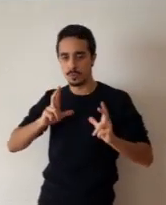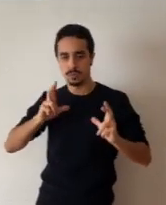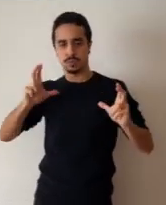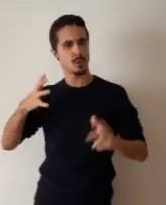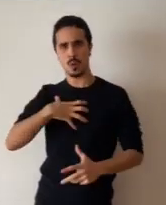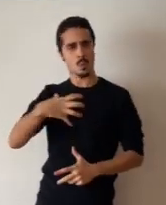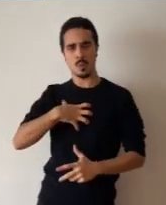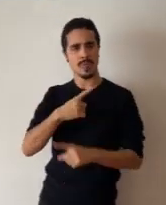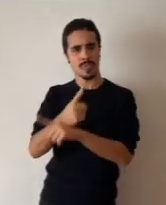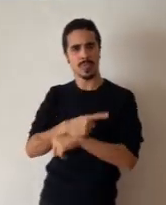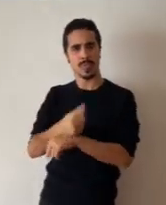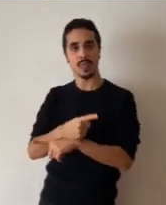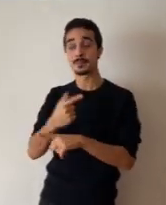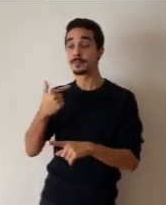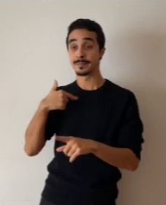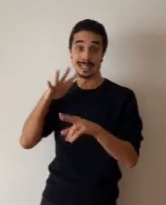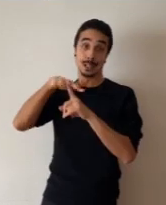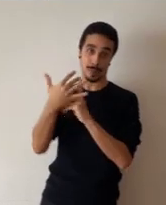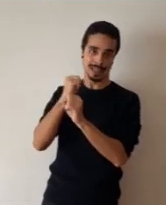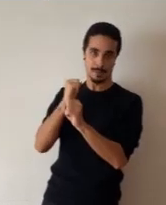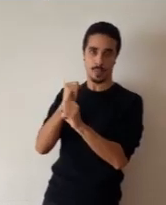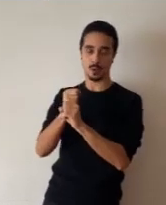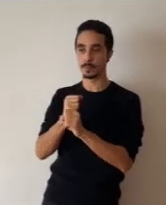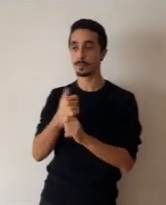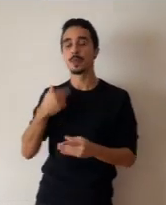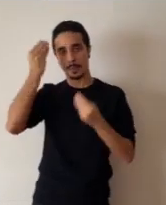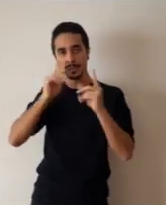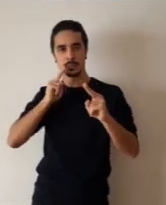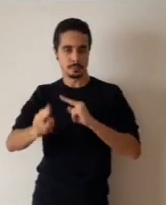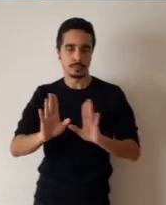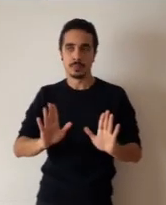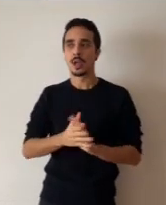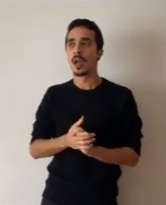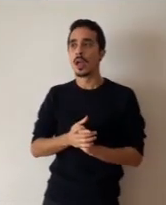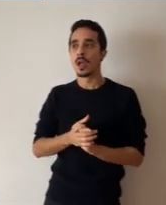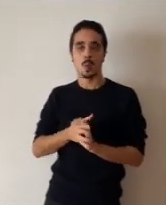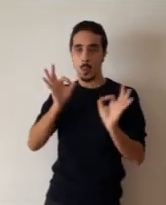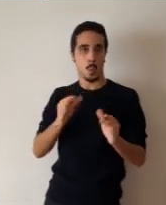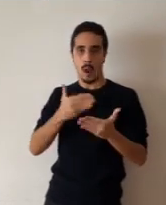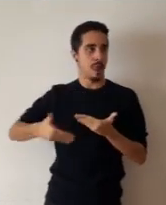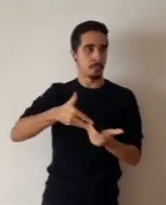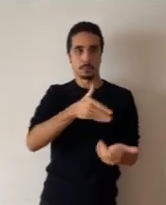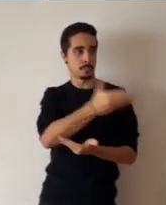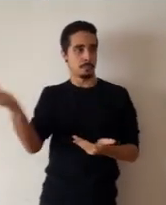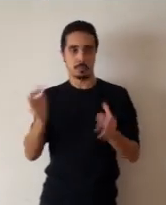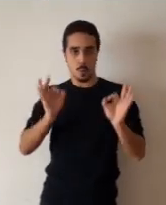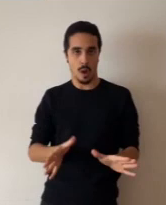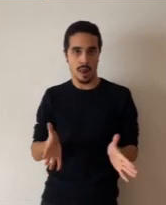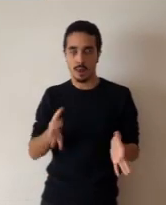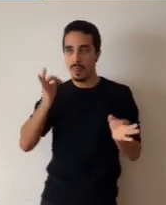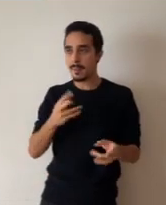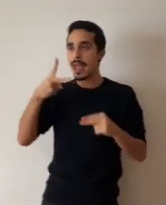una persona sin diabetes? Si estás trabajando, yo creo que tienes que tomar las mismas medidas que tiene que tomar el resto de la